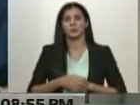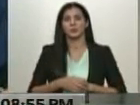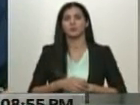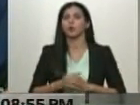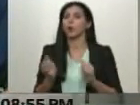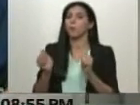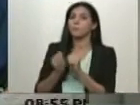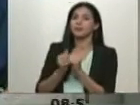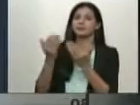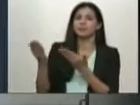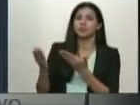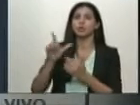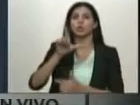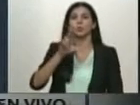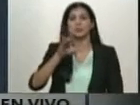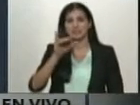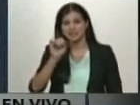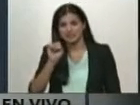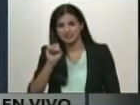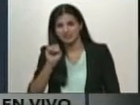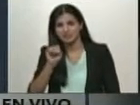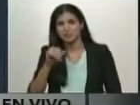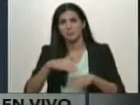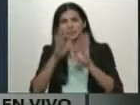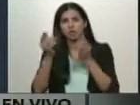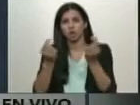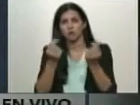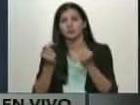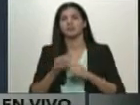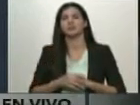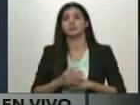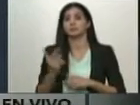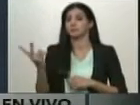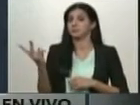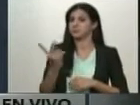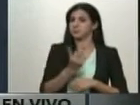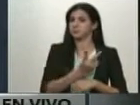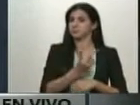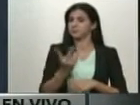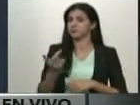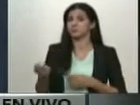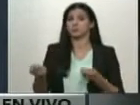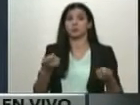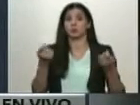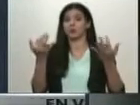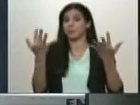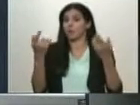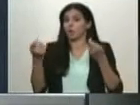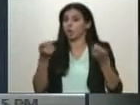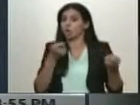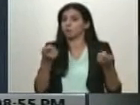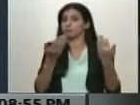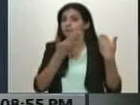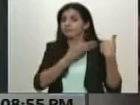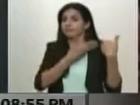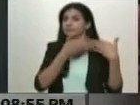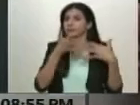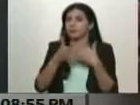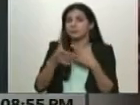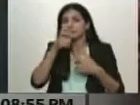querido compañero Luis Salas, ¿no? Ustedes están con las riendas en la mano aquí de todo lo que va